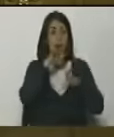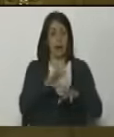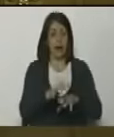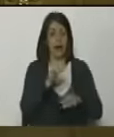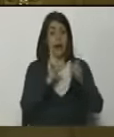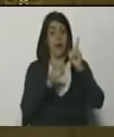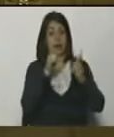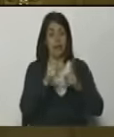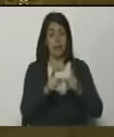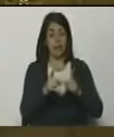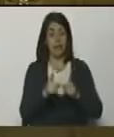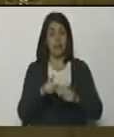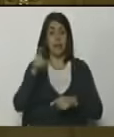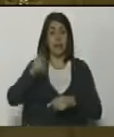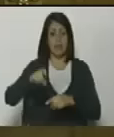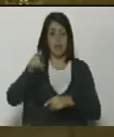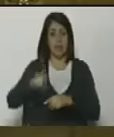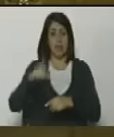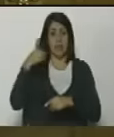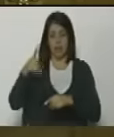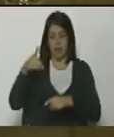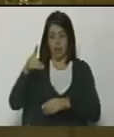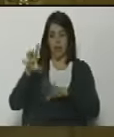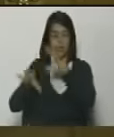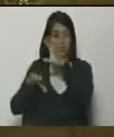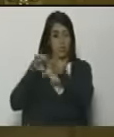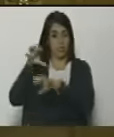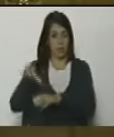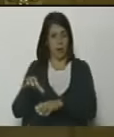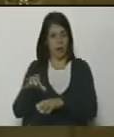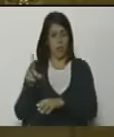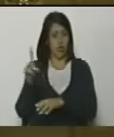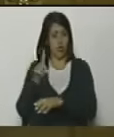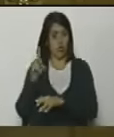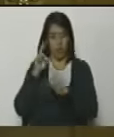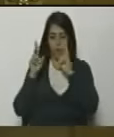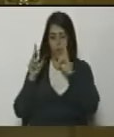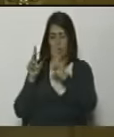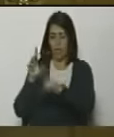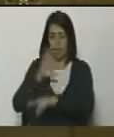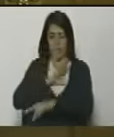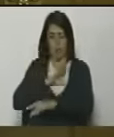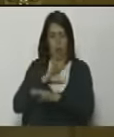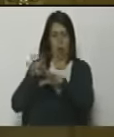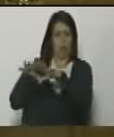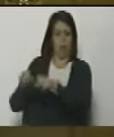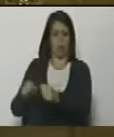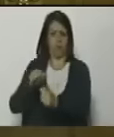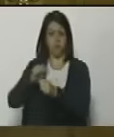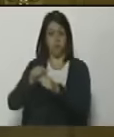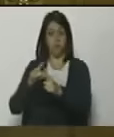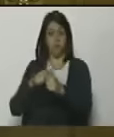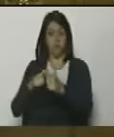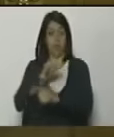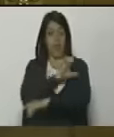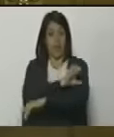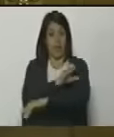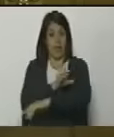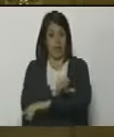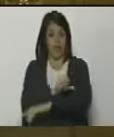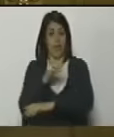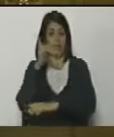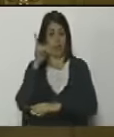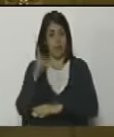institucionalizada. Los animales necesitan derechos, derechos a no ser considerados como propiedad, y en la llamada ética del